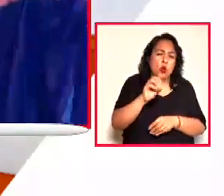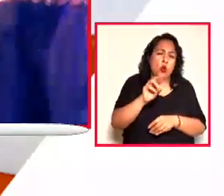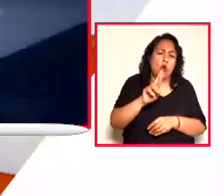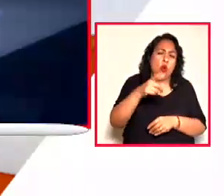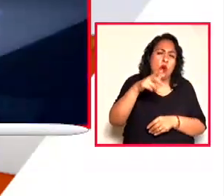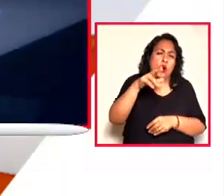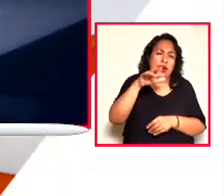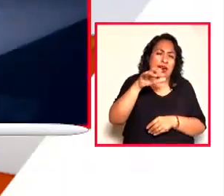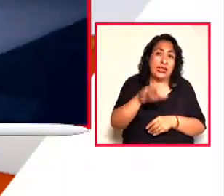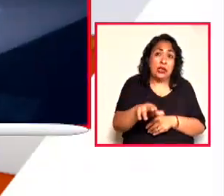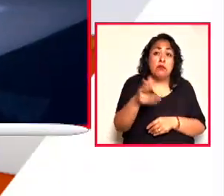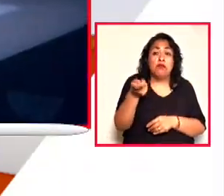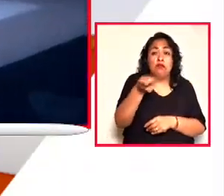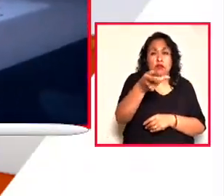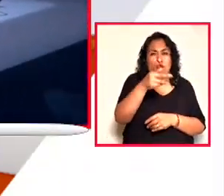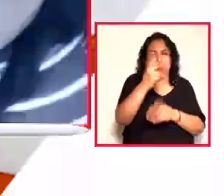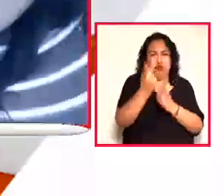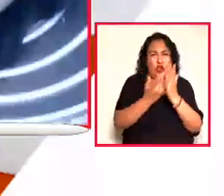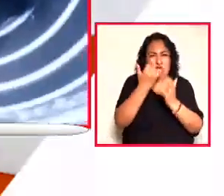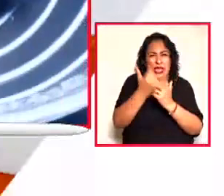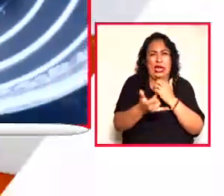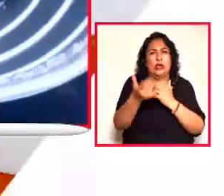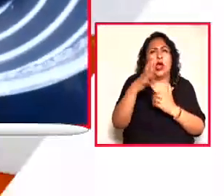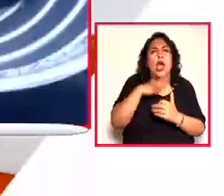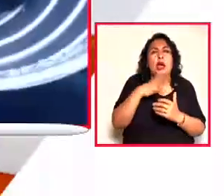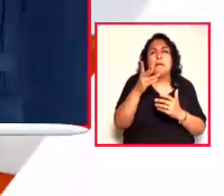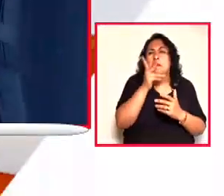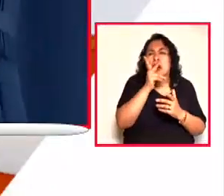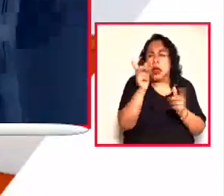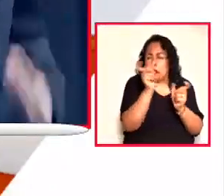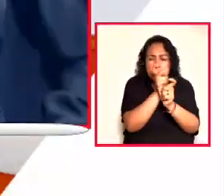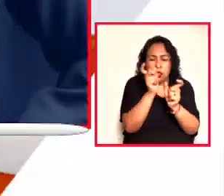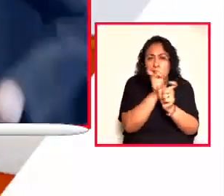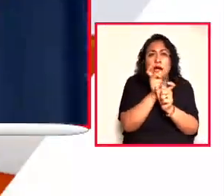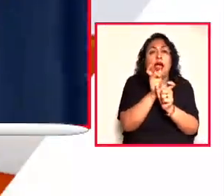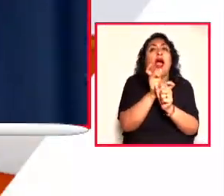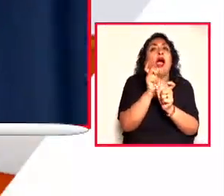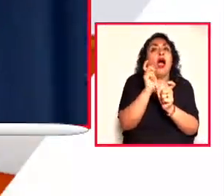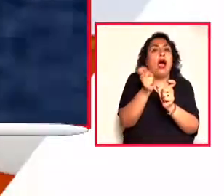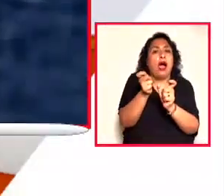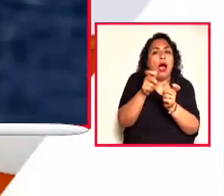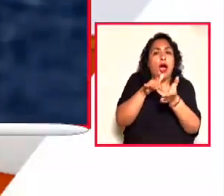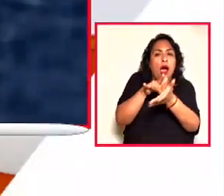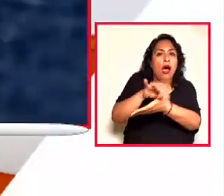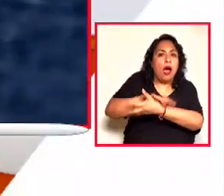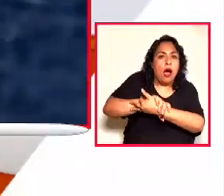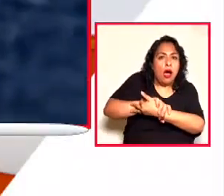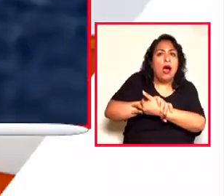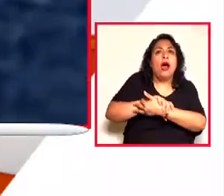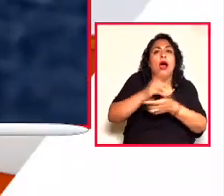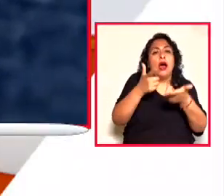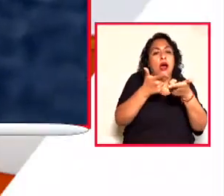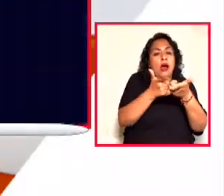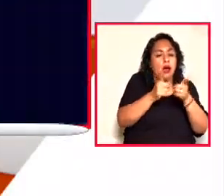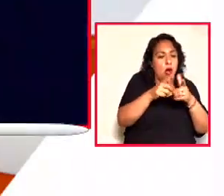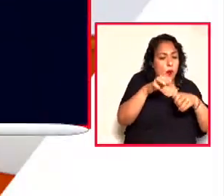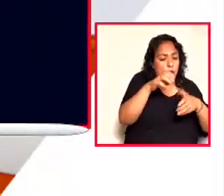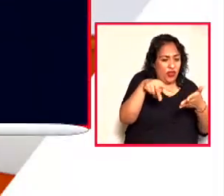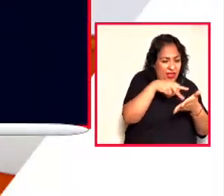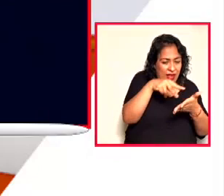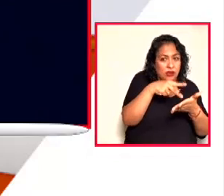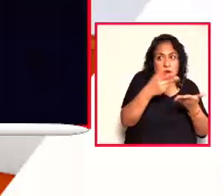y quienes bautizan al proyecto a partir de un juego de palabras que alude a la solidaridad con el gremio dancístico ante la